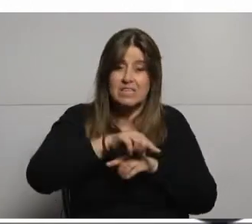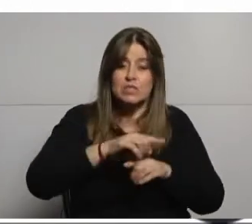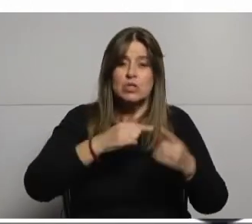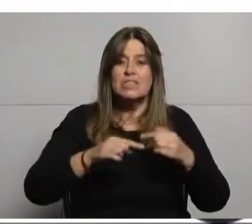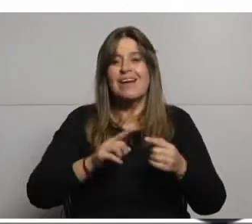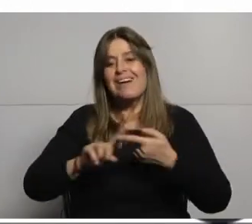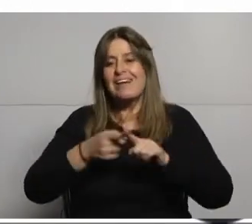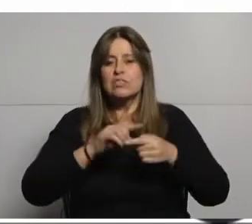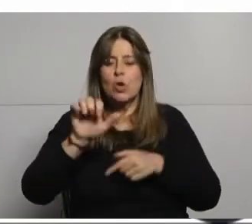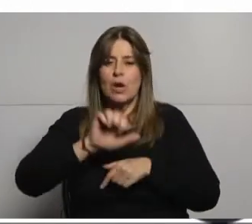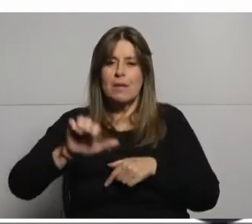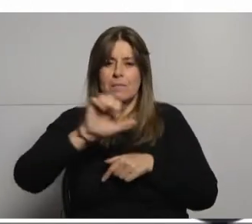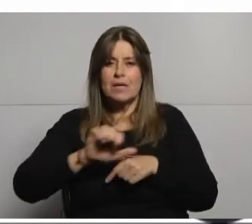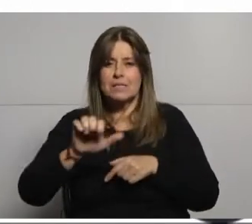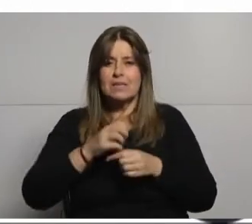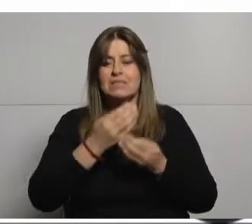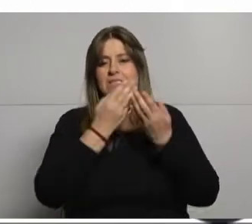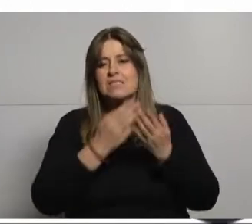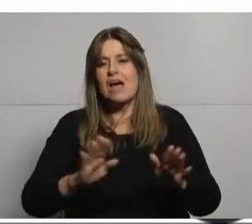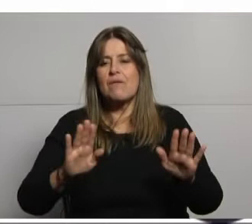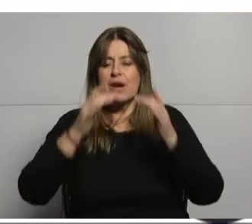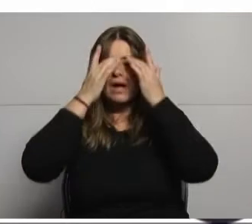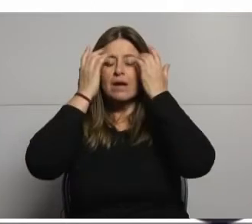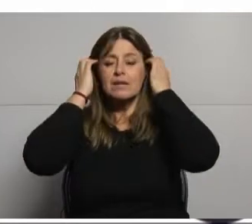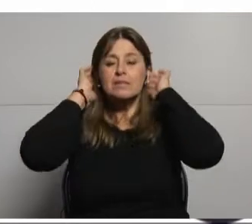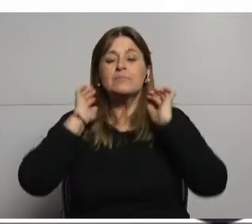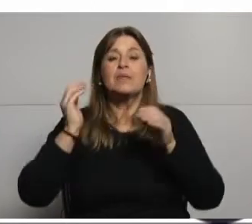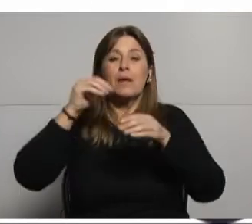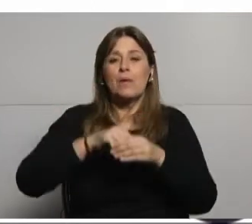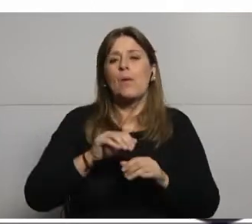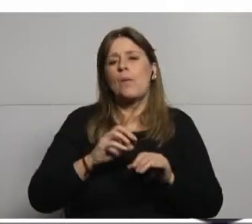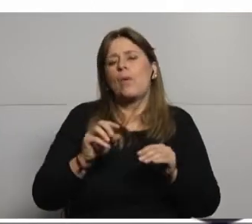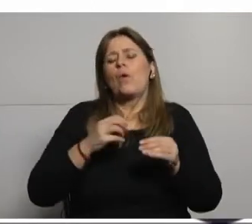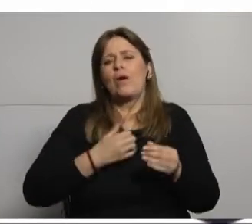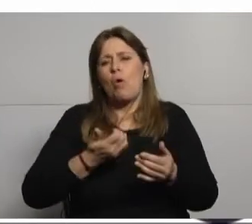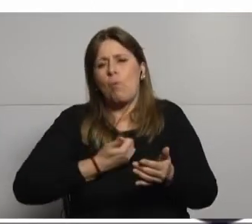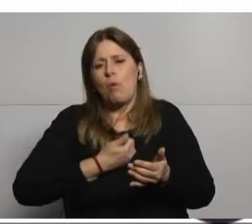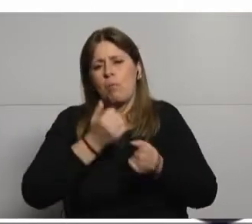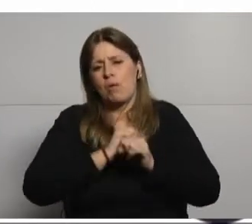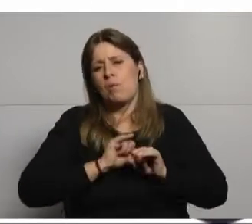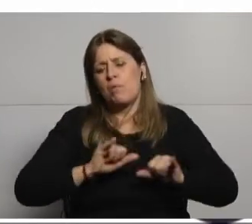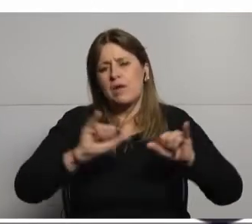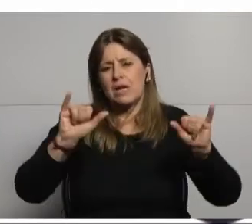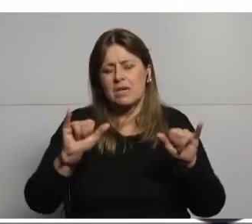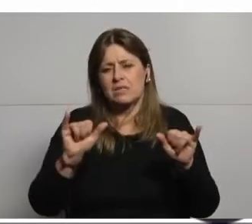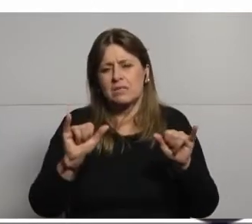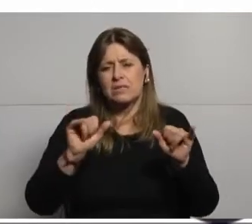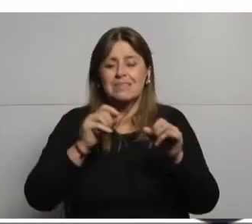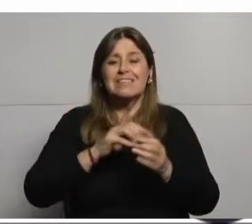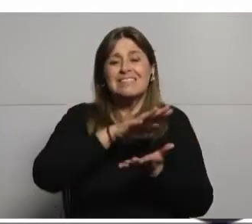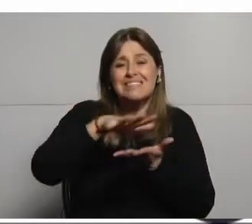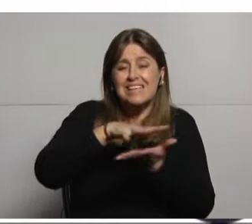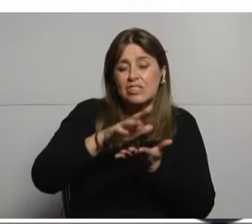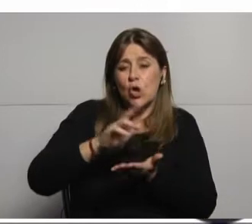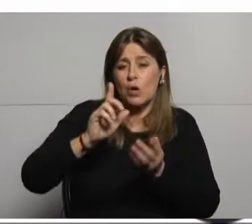las empresas, se abre también, eso por el lado de lo que tendría que ser la infraestructura para publicar, para reutilizar, y ahí hemos visto mucha solidaridad también en el sector